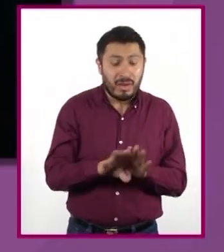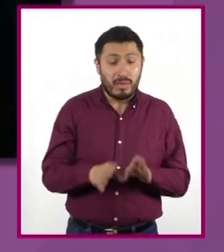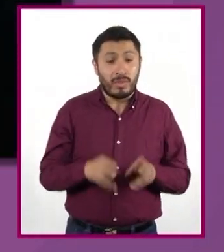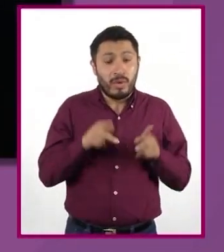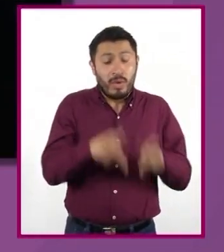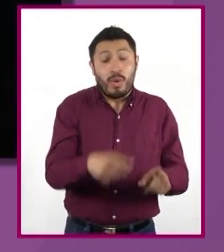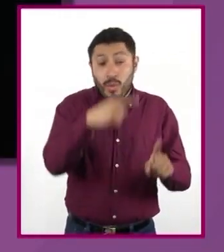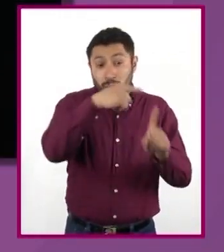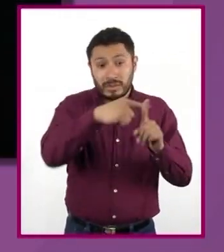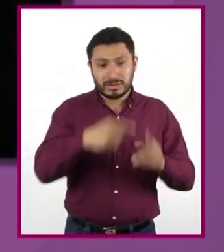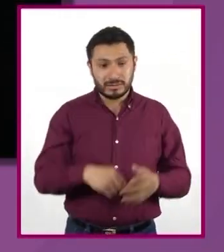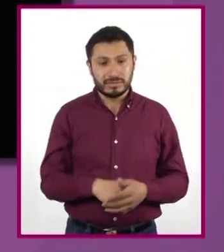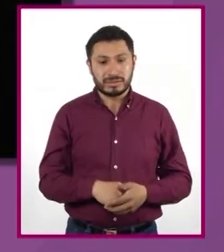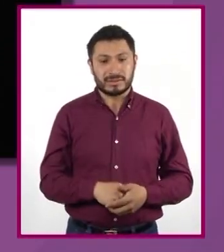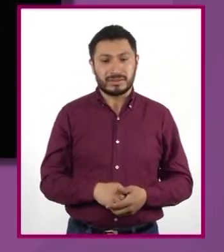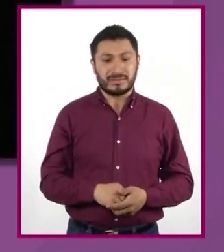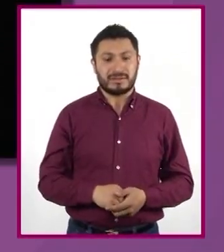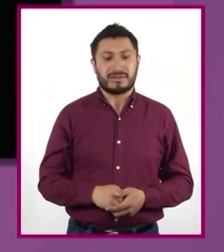funerario.